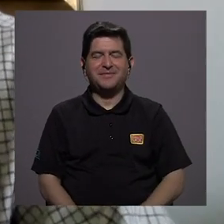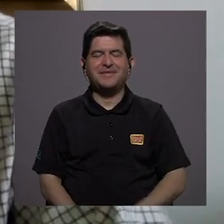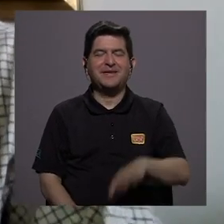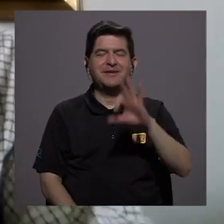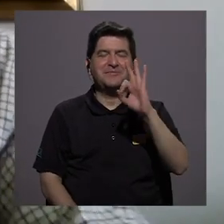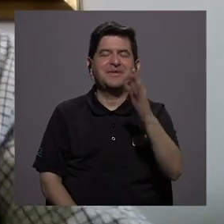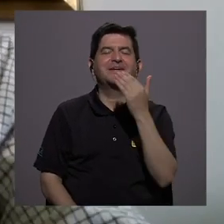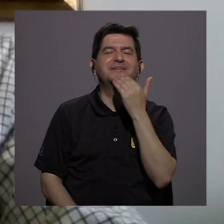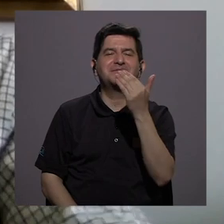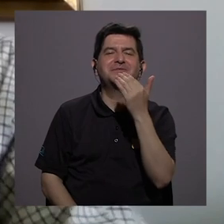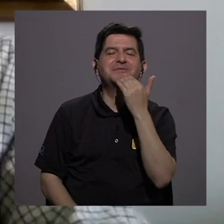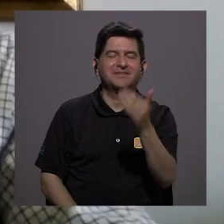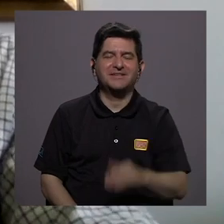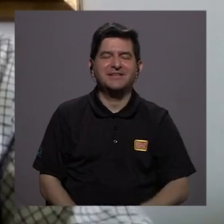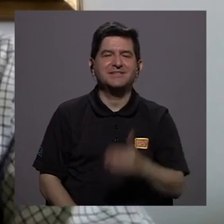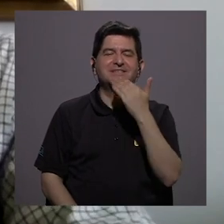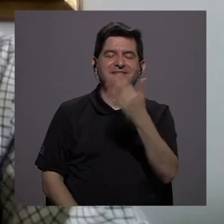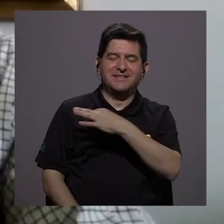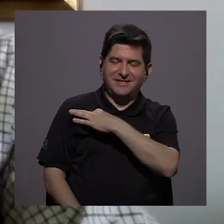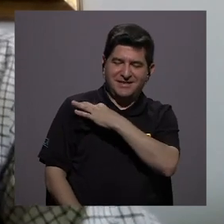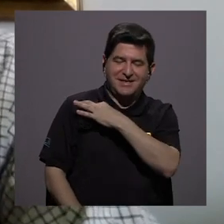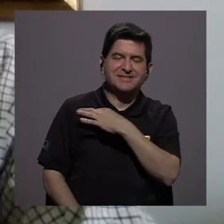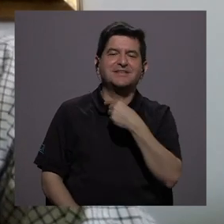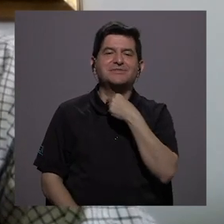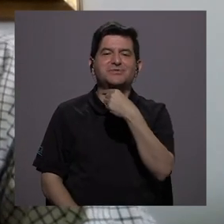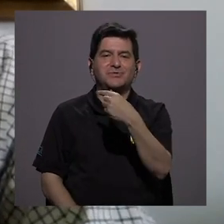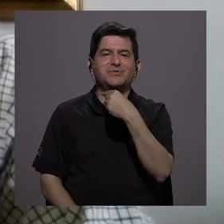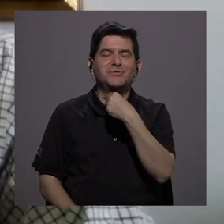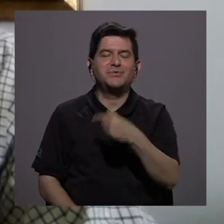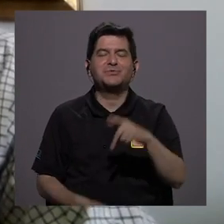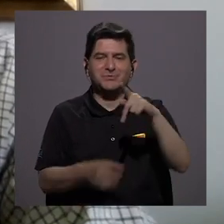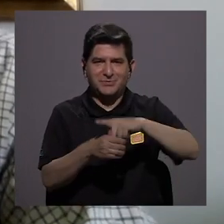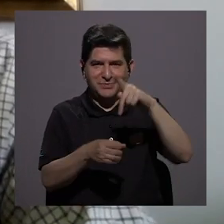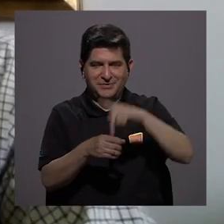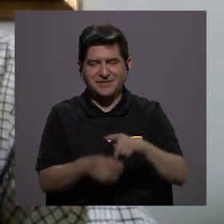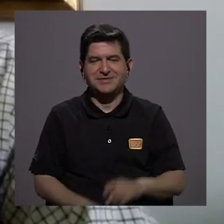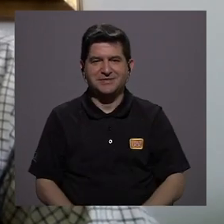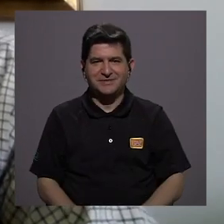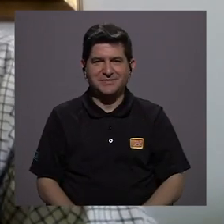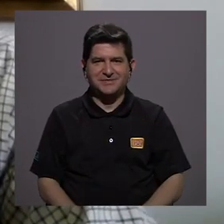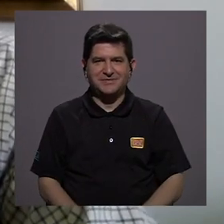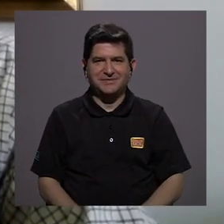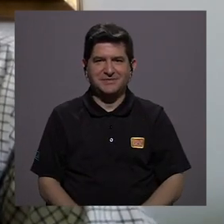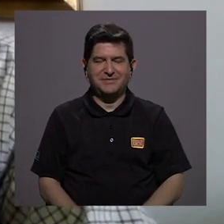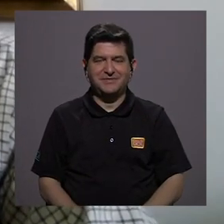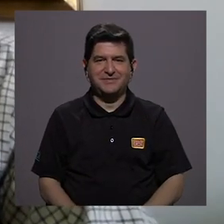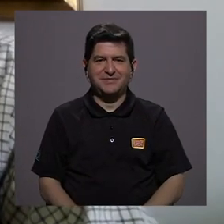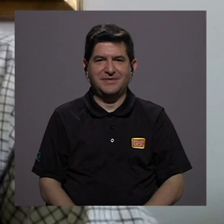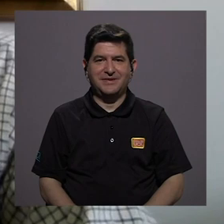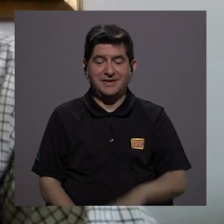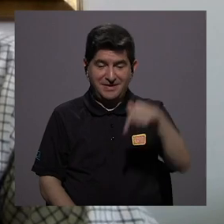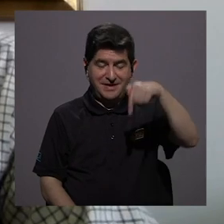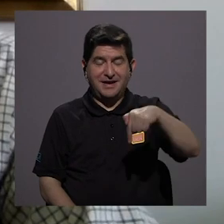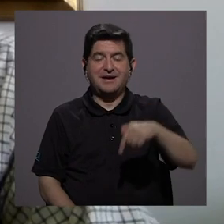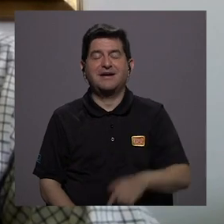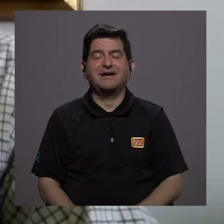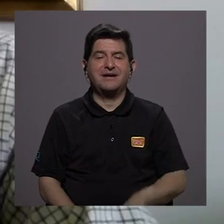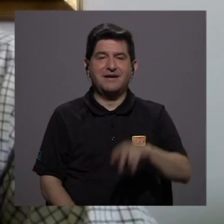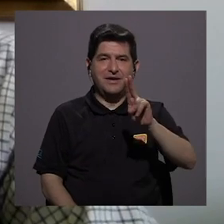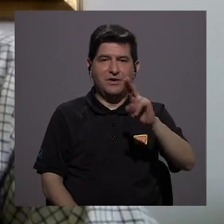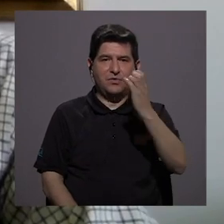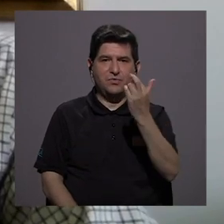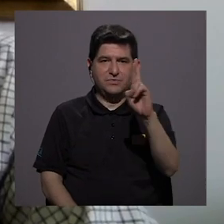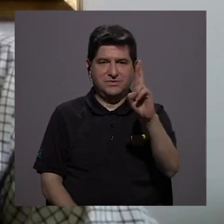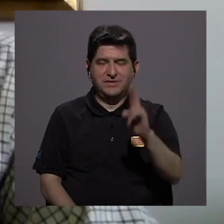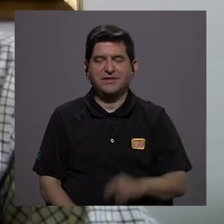bien, por dicha, muchas gracias. Y muchas gracias por la invitación y un placer estar aquí en la estación de una de las estaciones de la Universidad de Costa Rica,